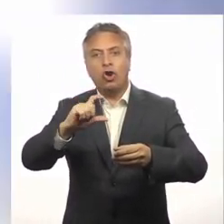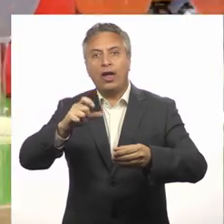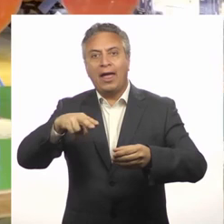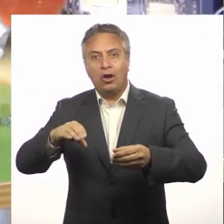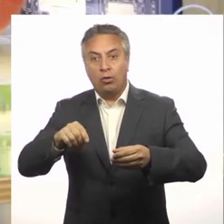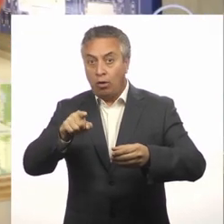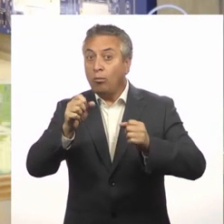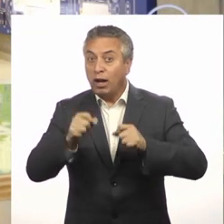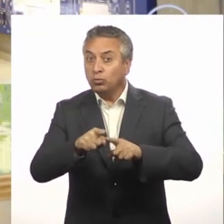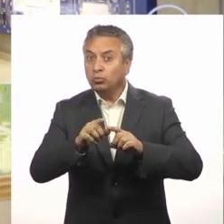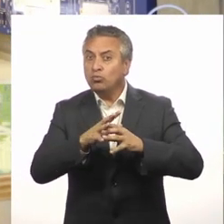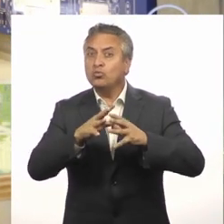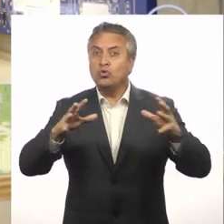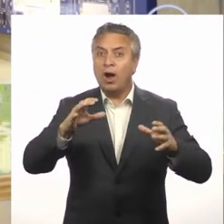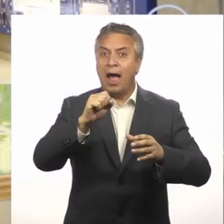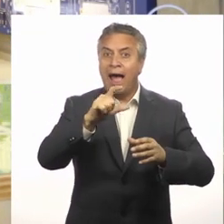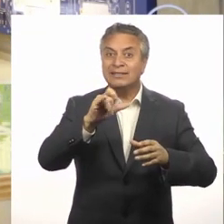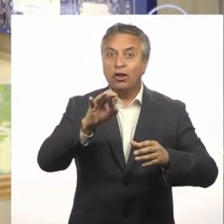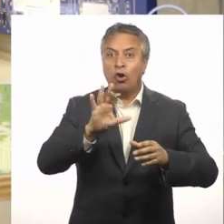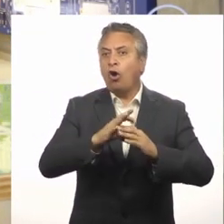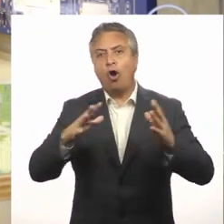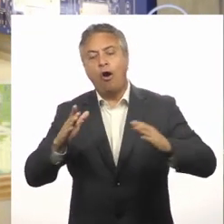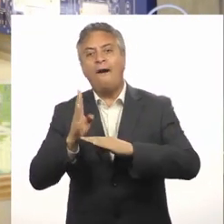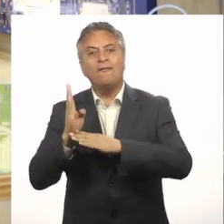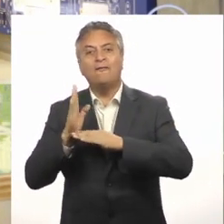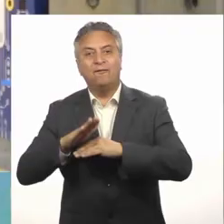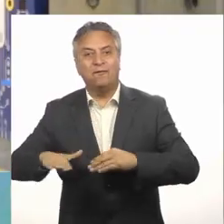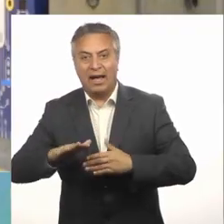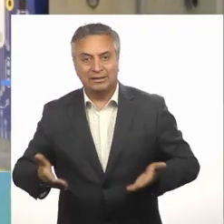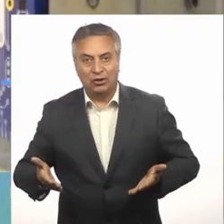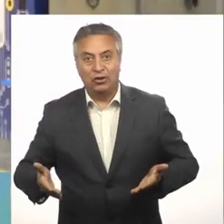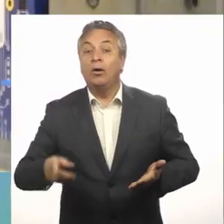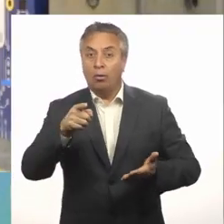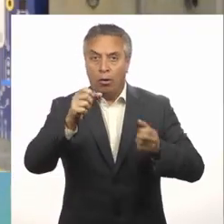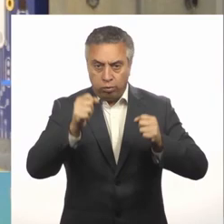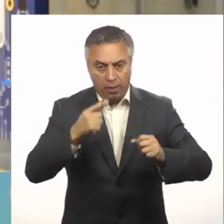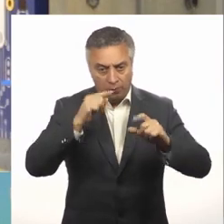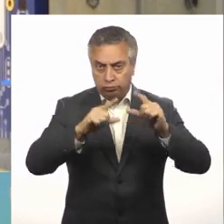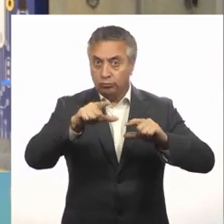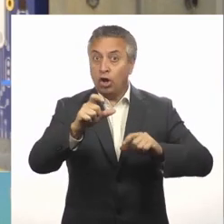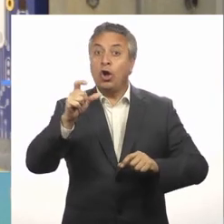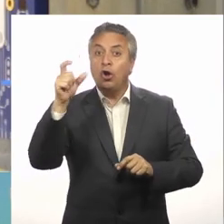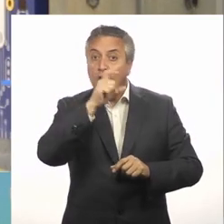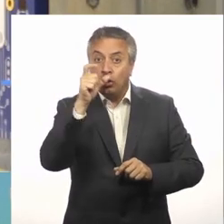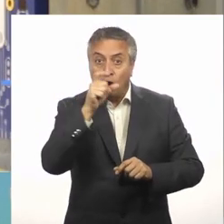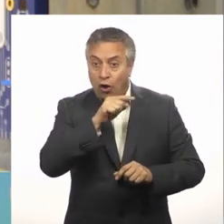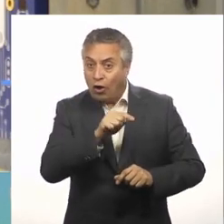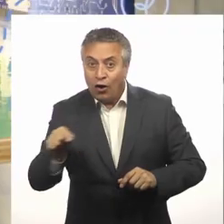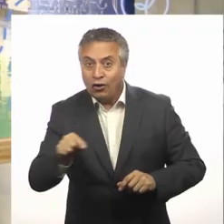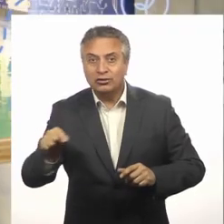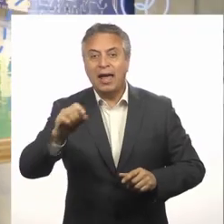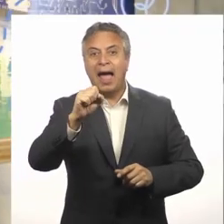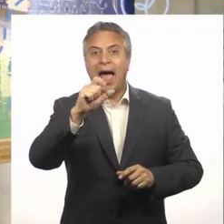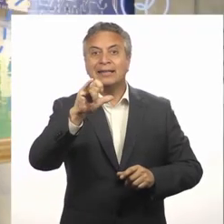muy ácido o muy básico. En esta escala, podemos encontrar los rojos que representan ácidos